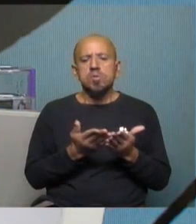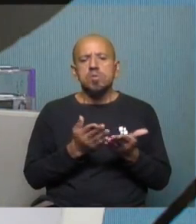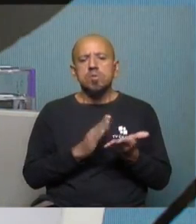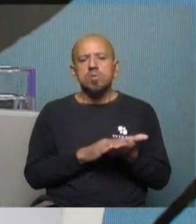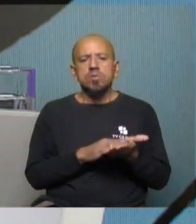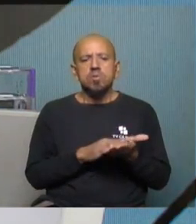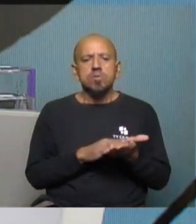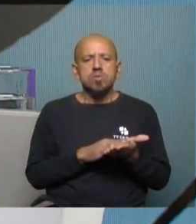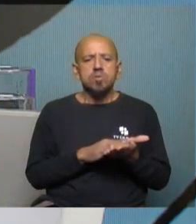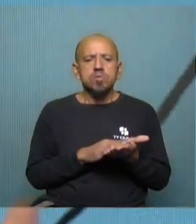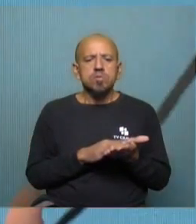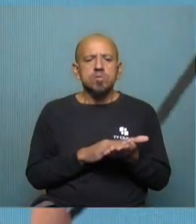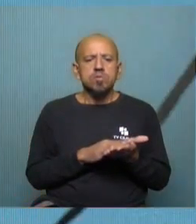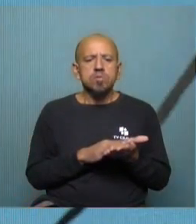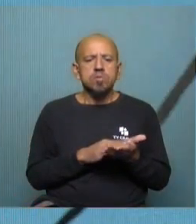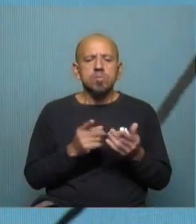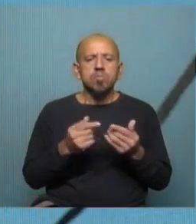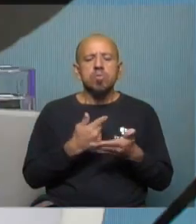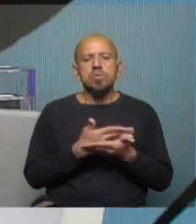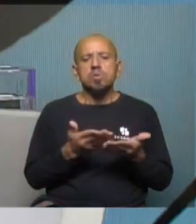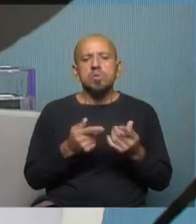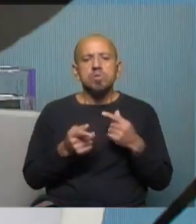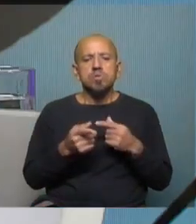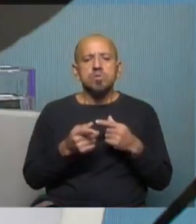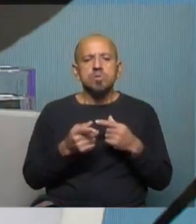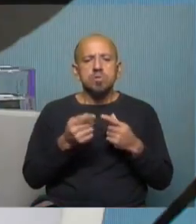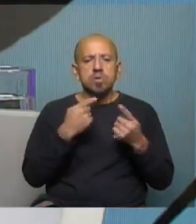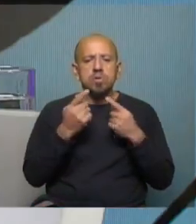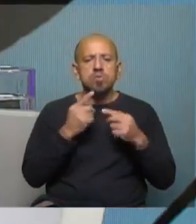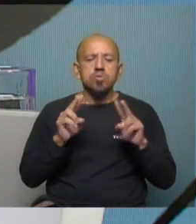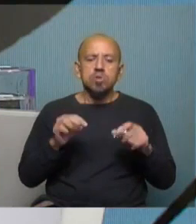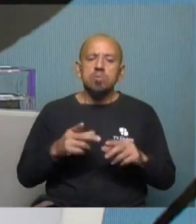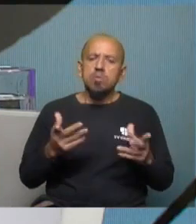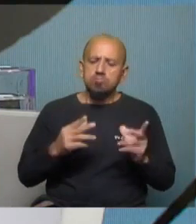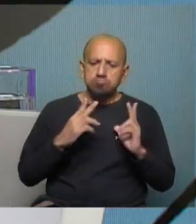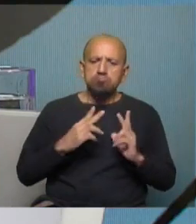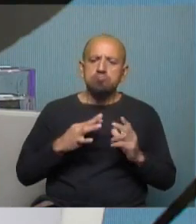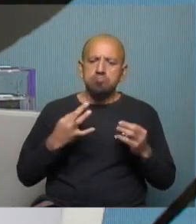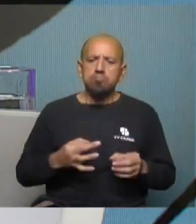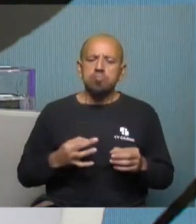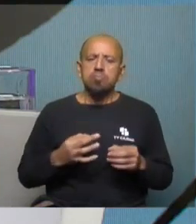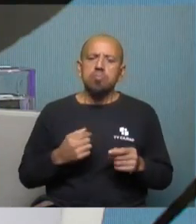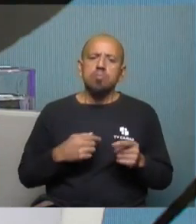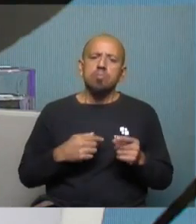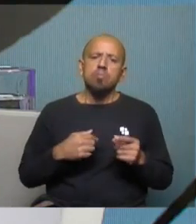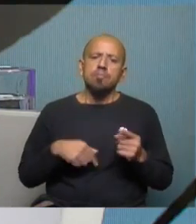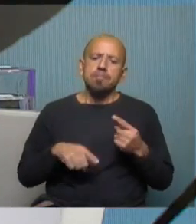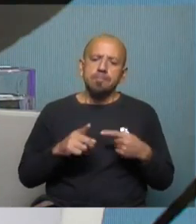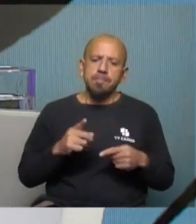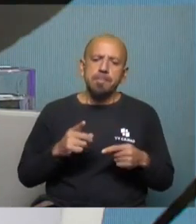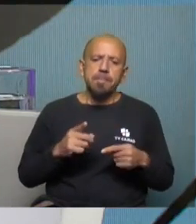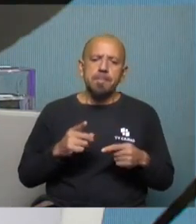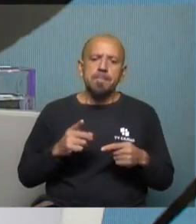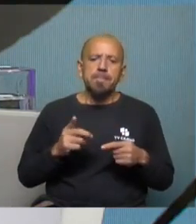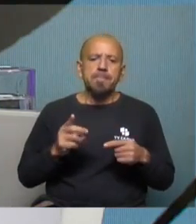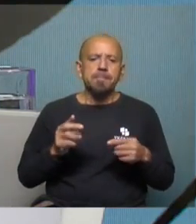estuvo bueno Noelia porque vos lo presentaste lo que decís estoy hablando de temas como muy serio pesados para todos nosotros y bueno y